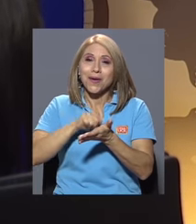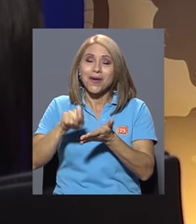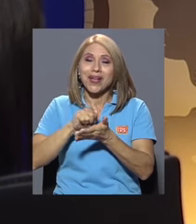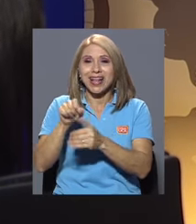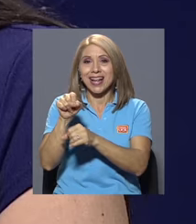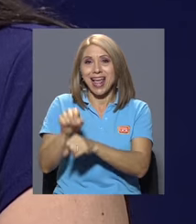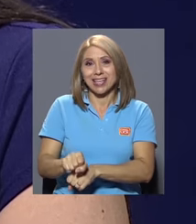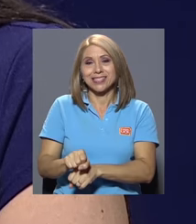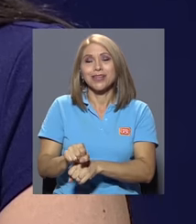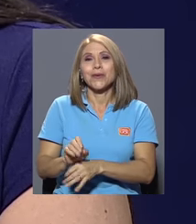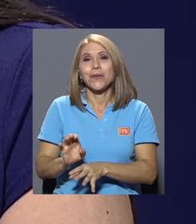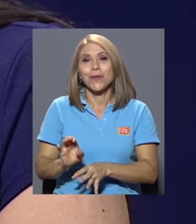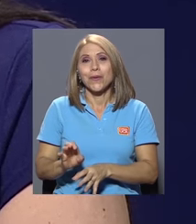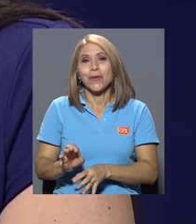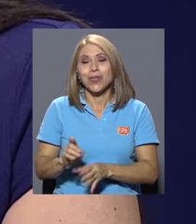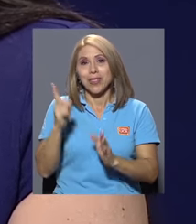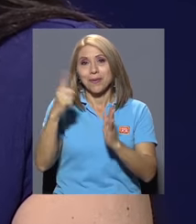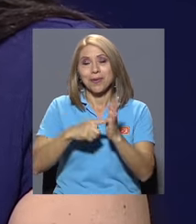el